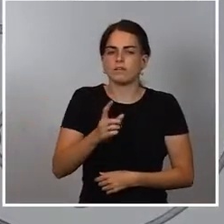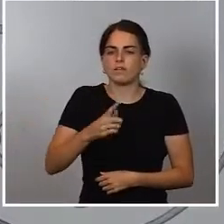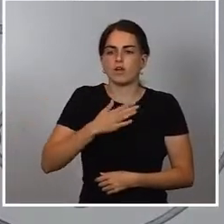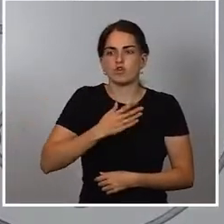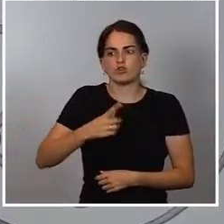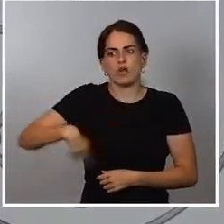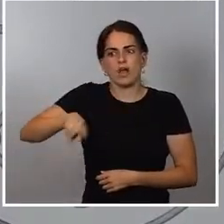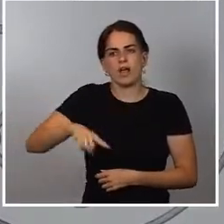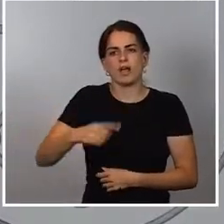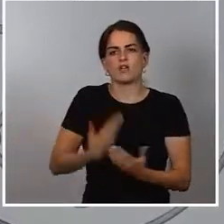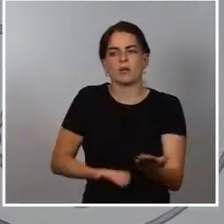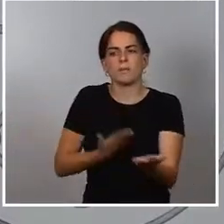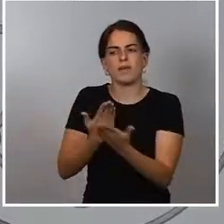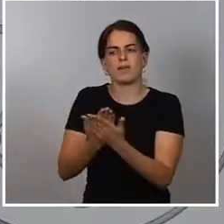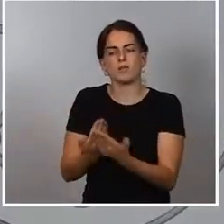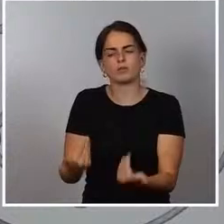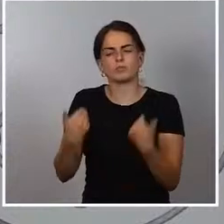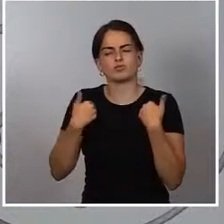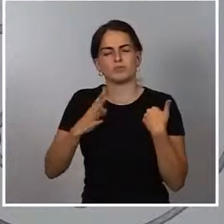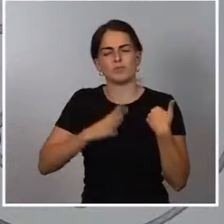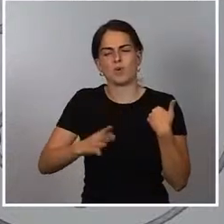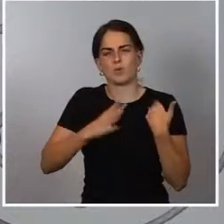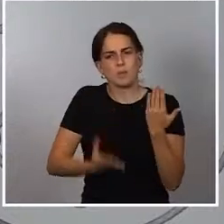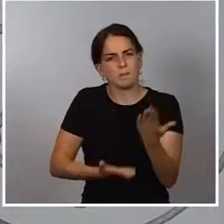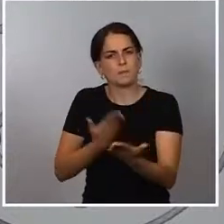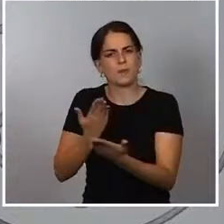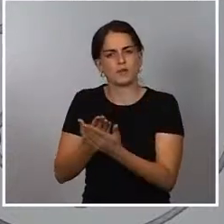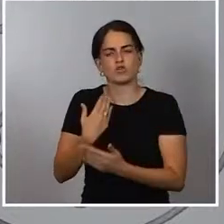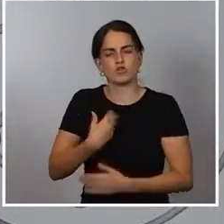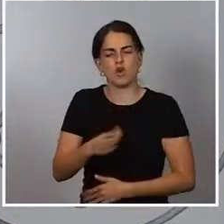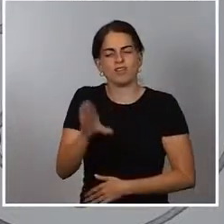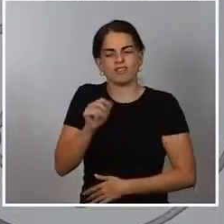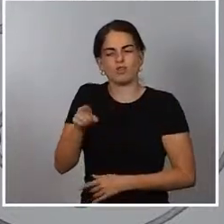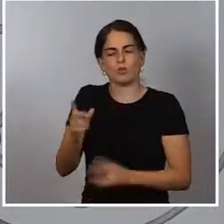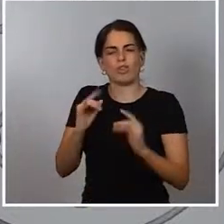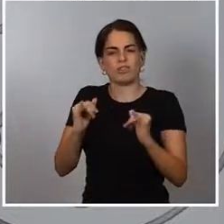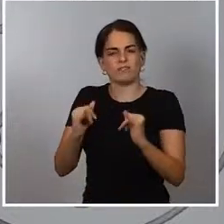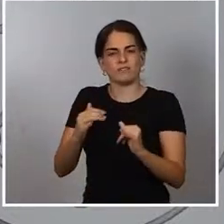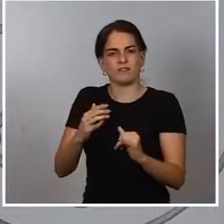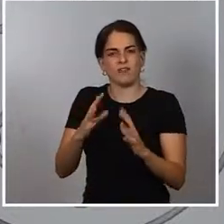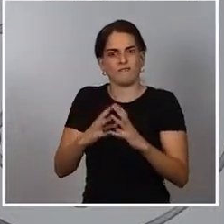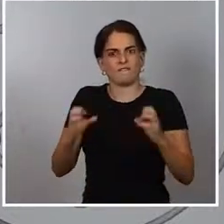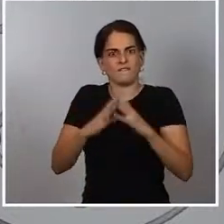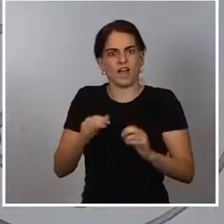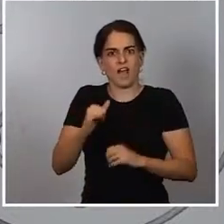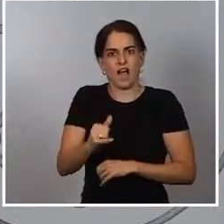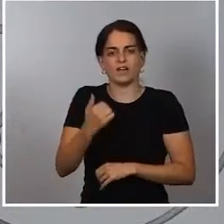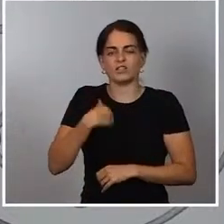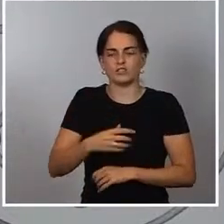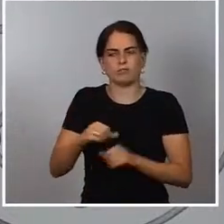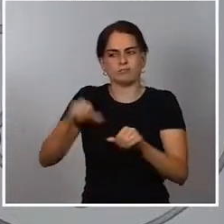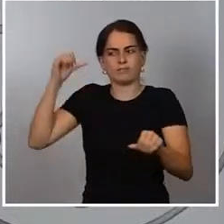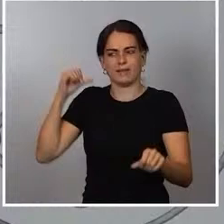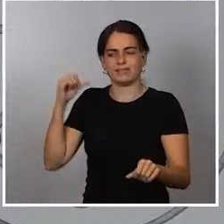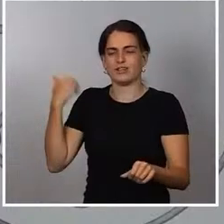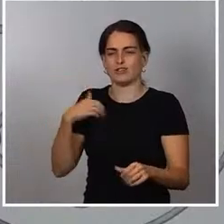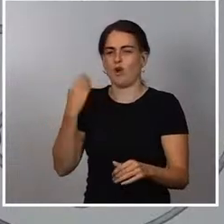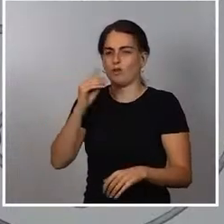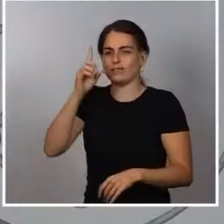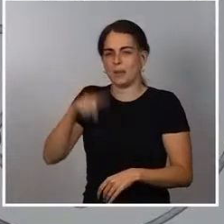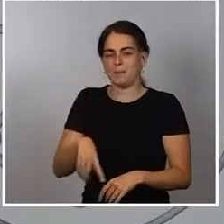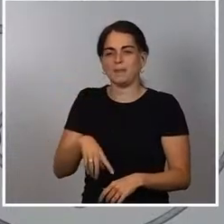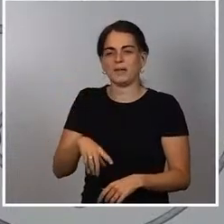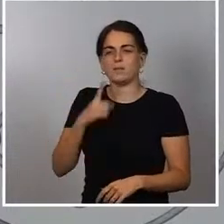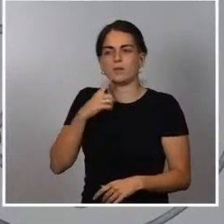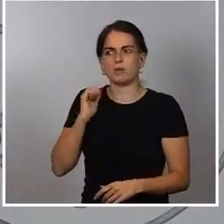sean responsables entendemos que tengan ganas de divertirse lo entendemos hemos sido jóvenes también pero han estado durante mucho tiempo